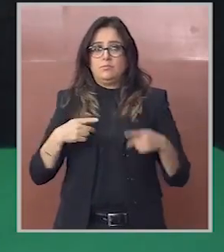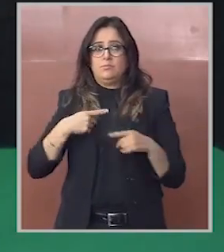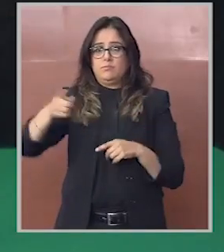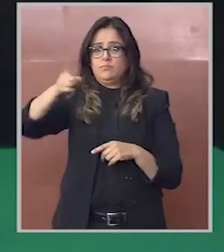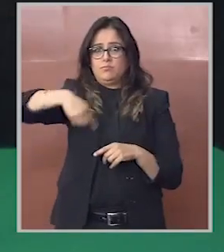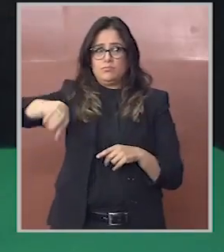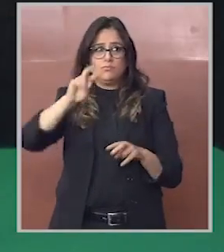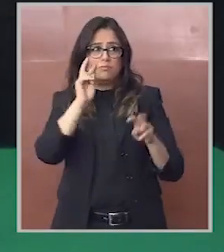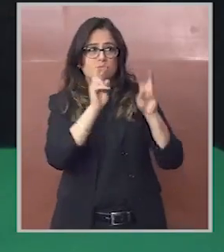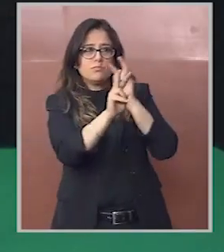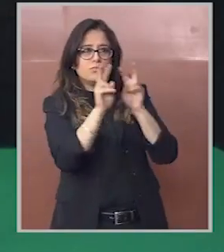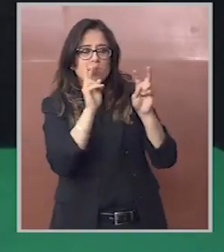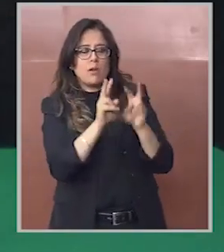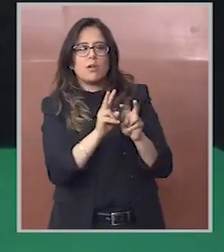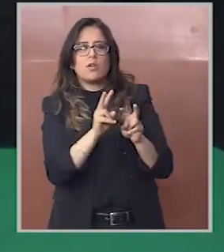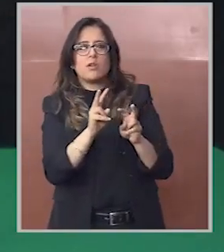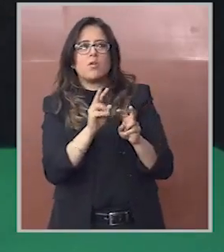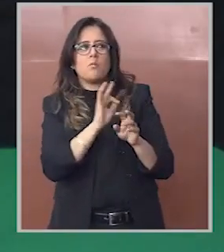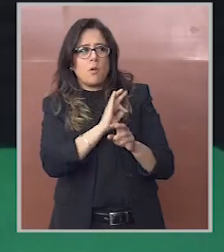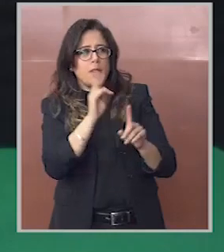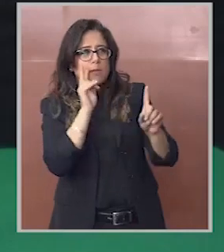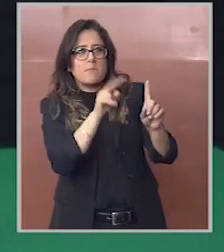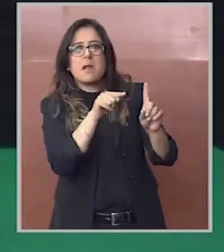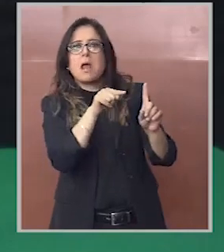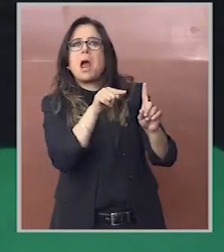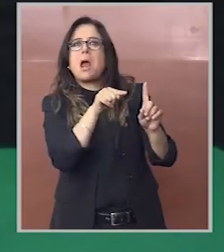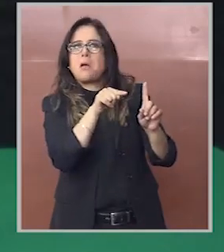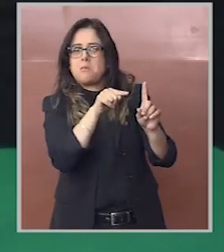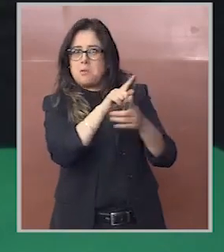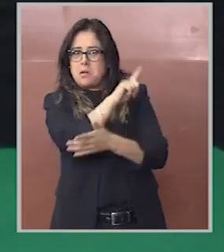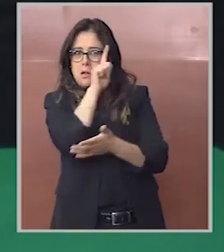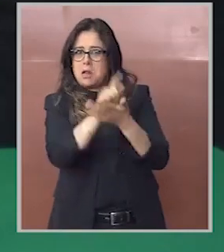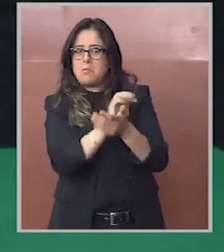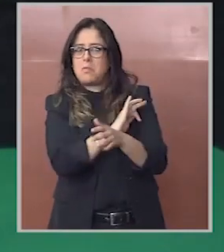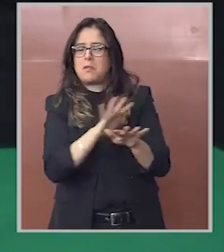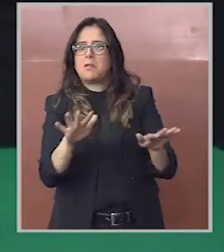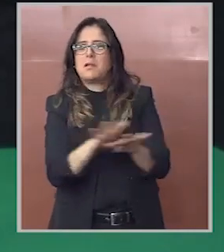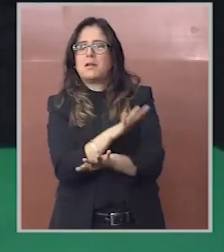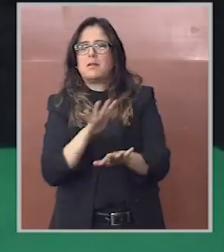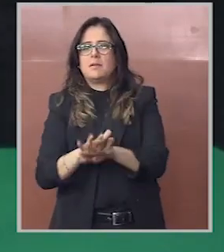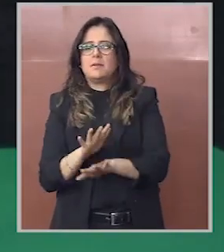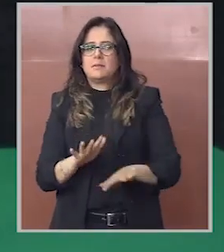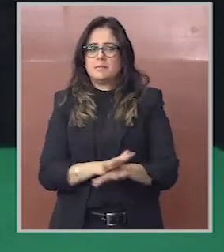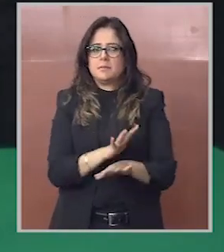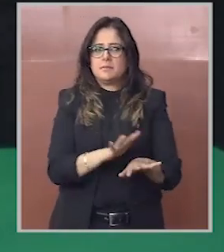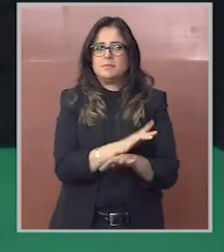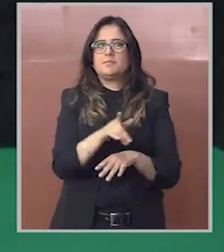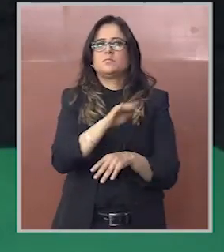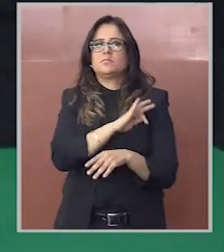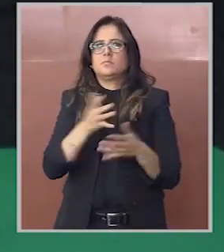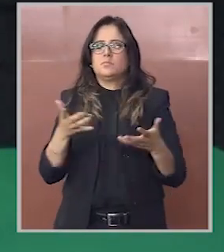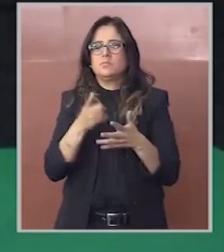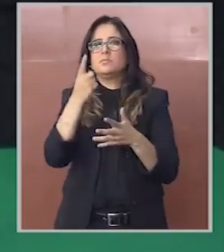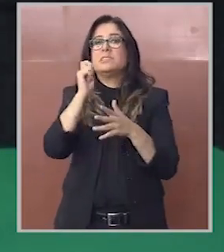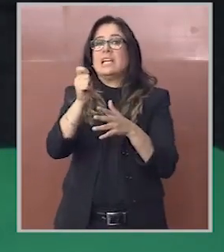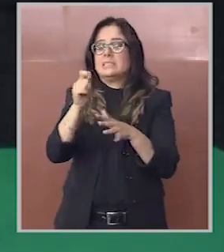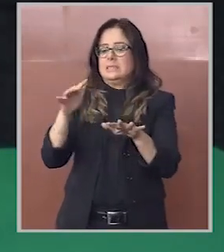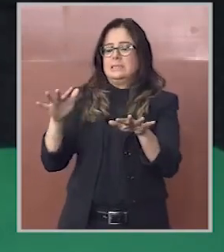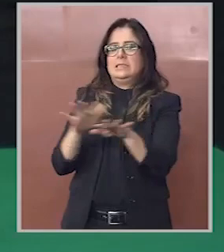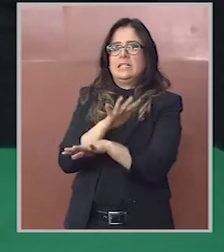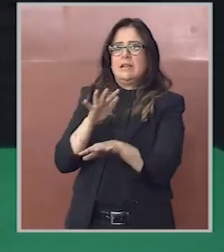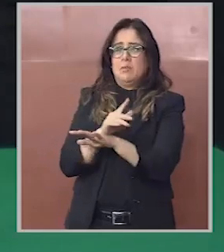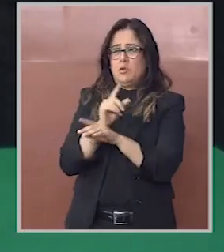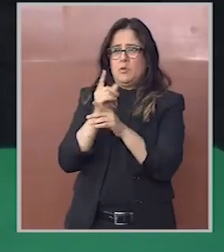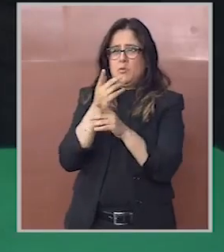en concreto estoy viendo que se está efectuando cambios por más pequeños que sean pero que los puedo medir y que puedo ver que